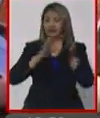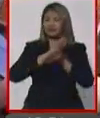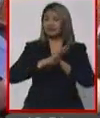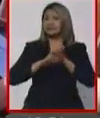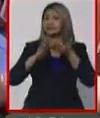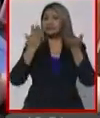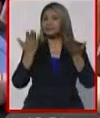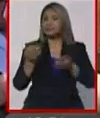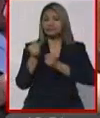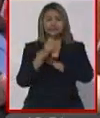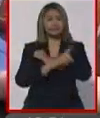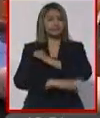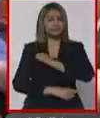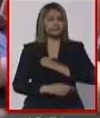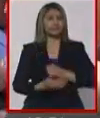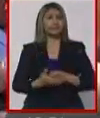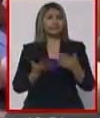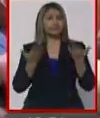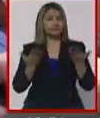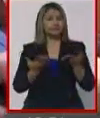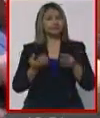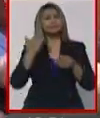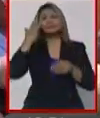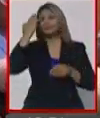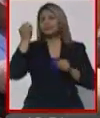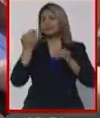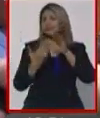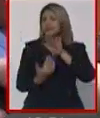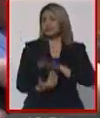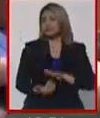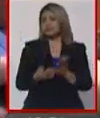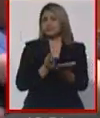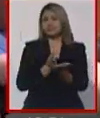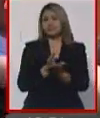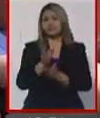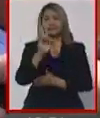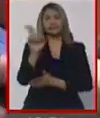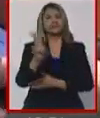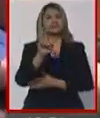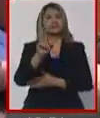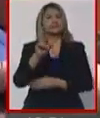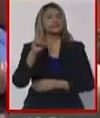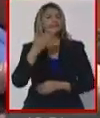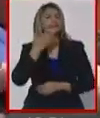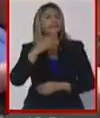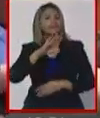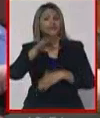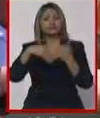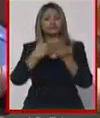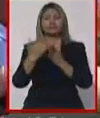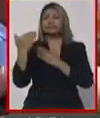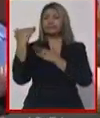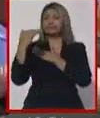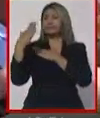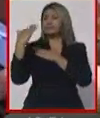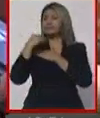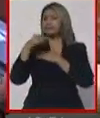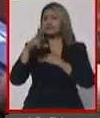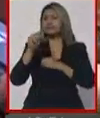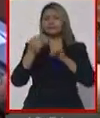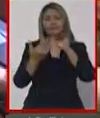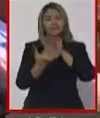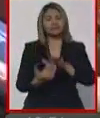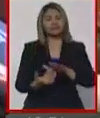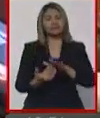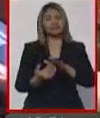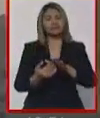¿no? Que haya una sanción para este tipo de actos que denigran a la carrera de Derecho, a la universidad y que no hace ver mal a todos los cruceños, porque Santa Cruz no es una tierra de